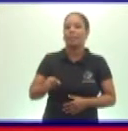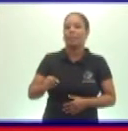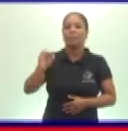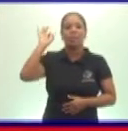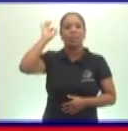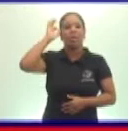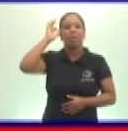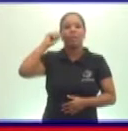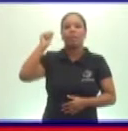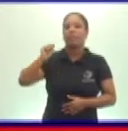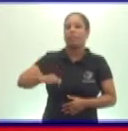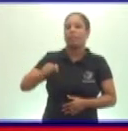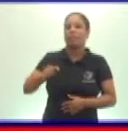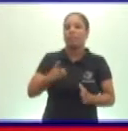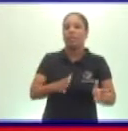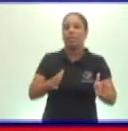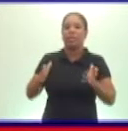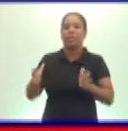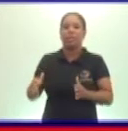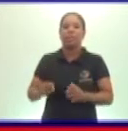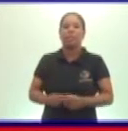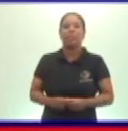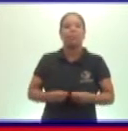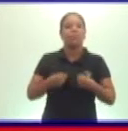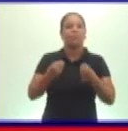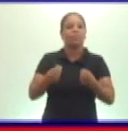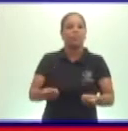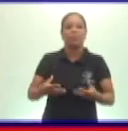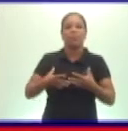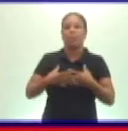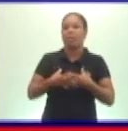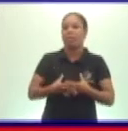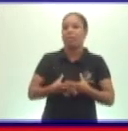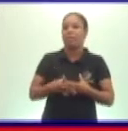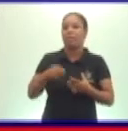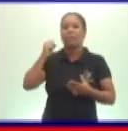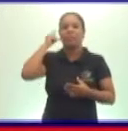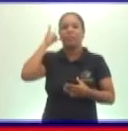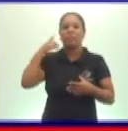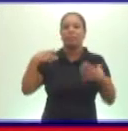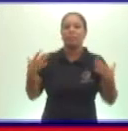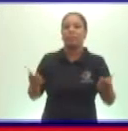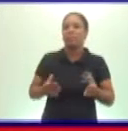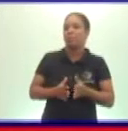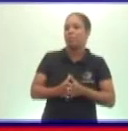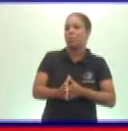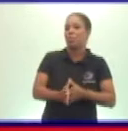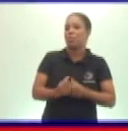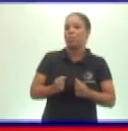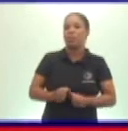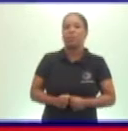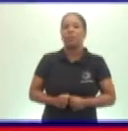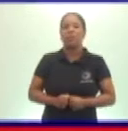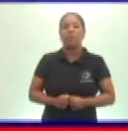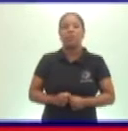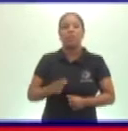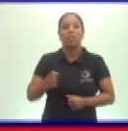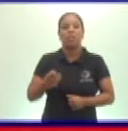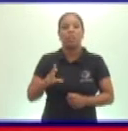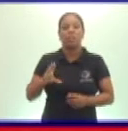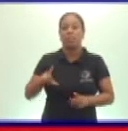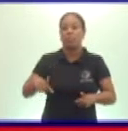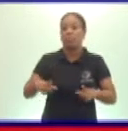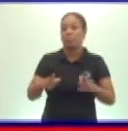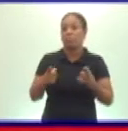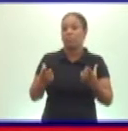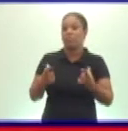parte de establecer una relación entre ideas y comportamientos. Estamos hablando de conmemoraciones, la conmemoración del 2 al